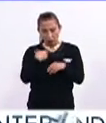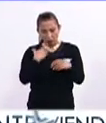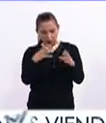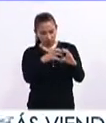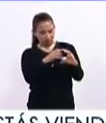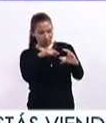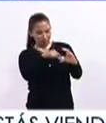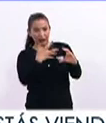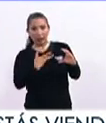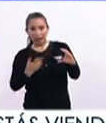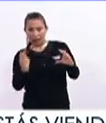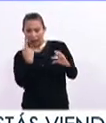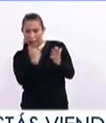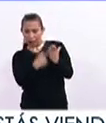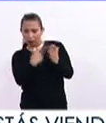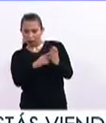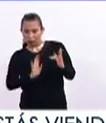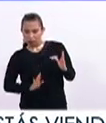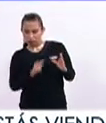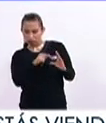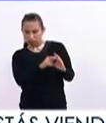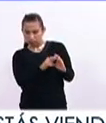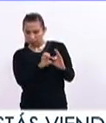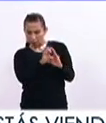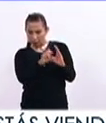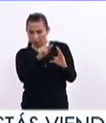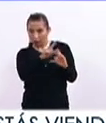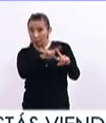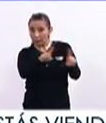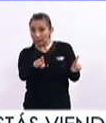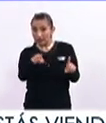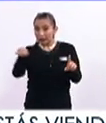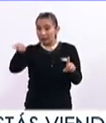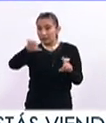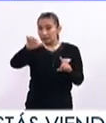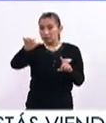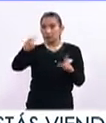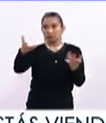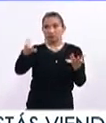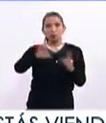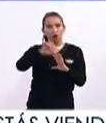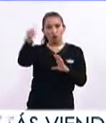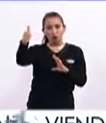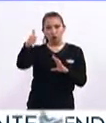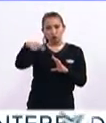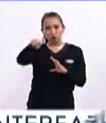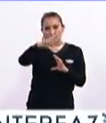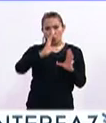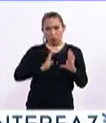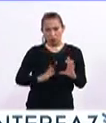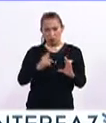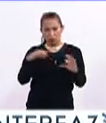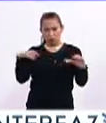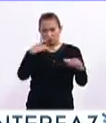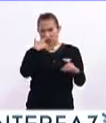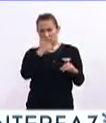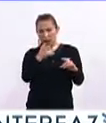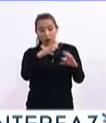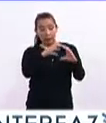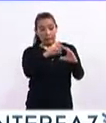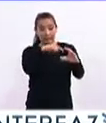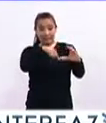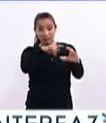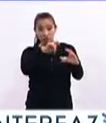unas características que los hacen diferentes al resto del cuerpo. Y